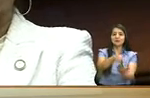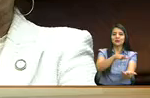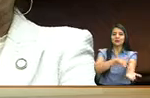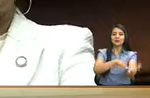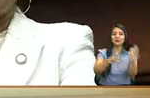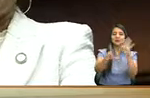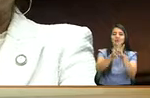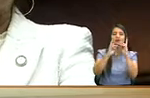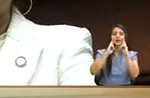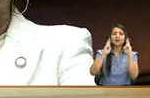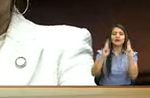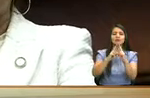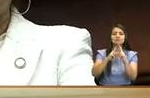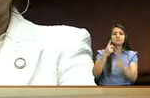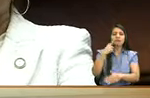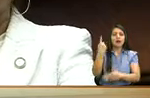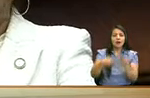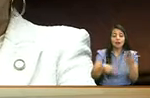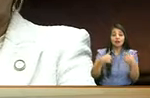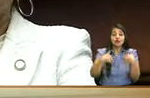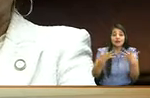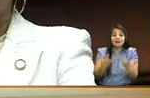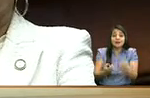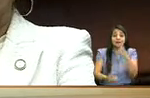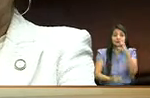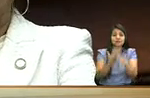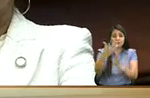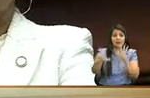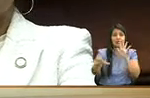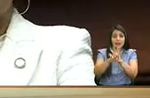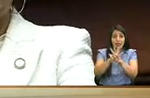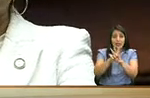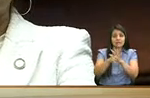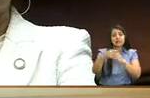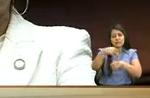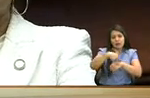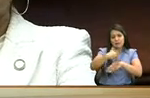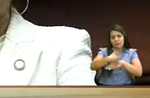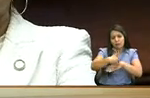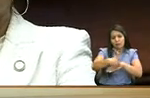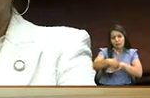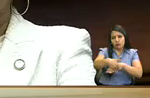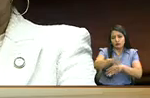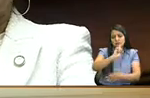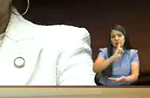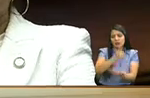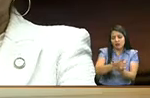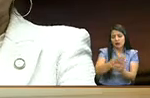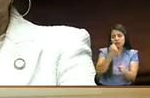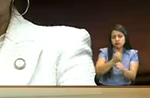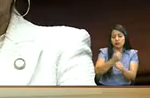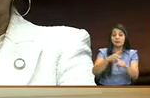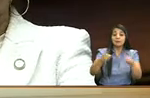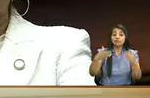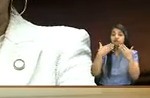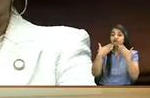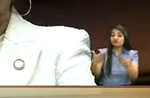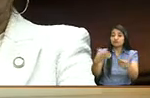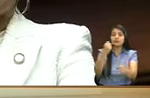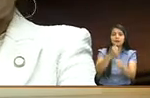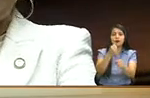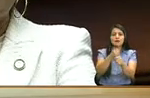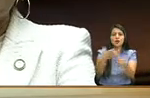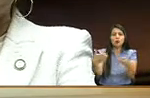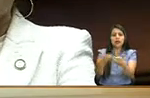de ley. Hacer una ley toma tiempo, pero gracias al trabajo en equipo que